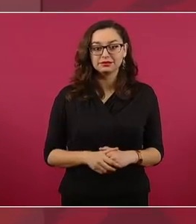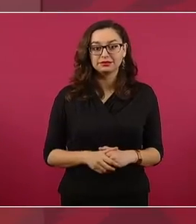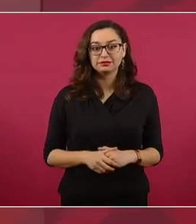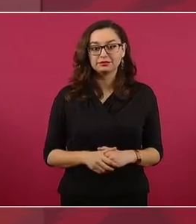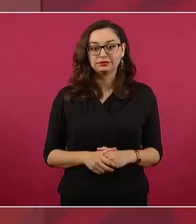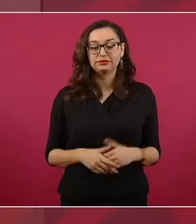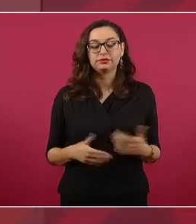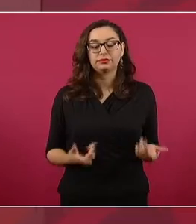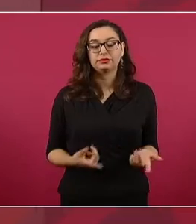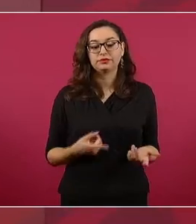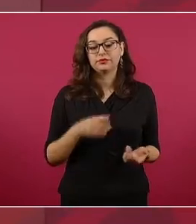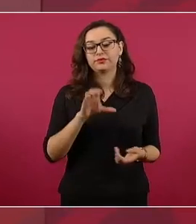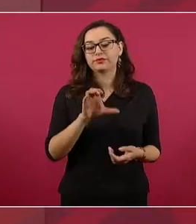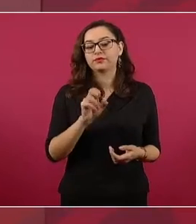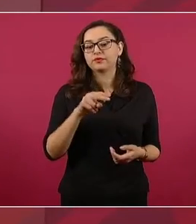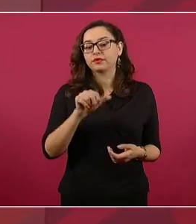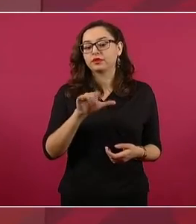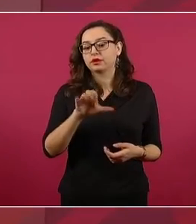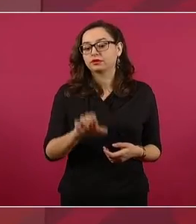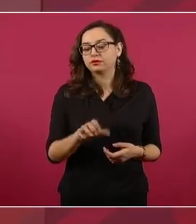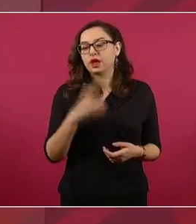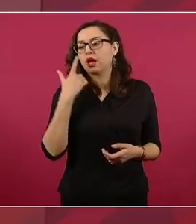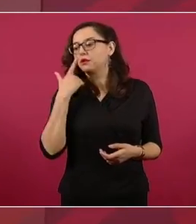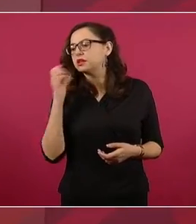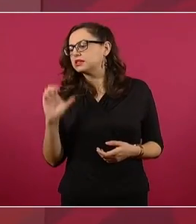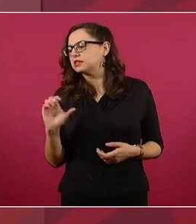qué energía subía a la línea,